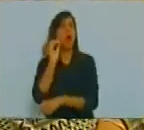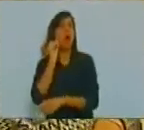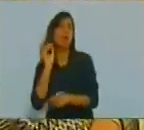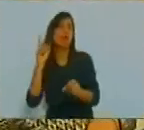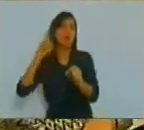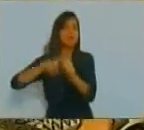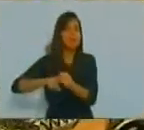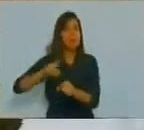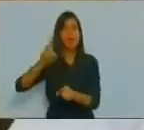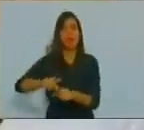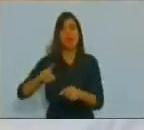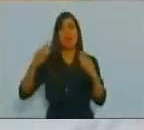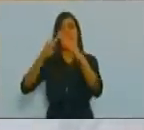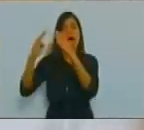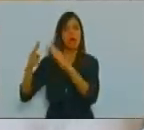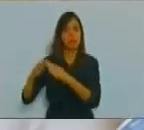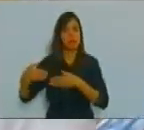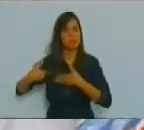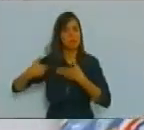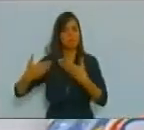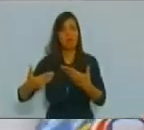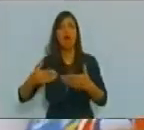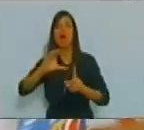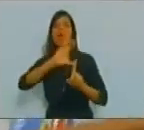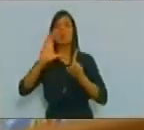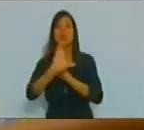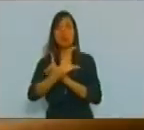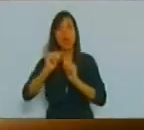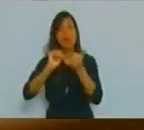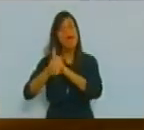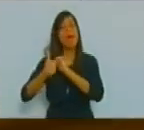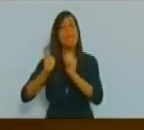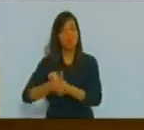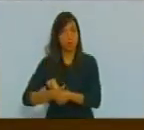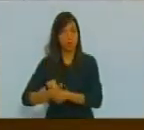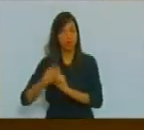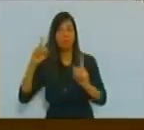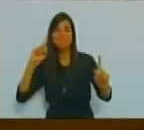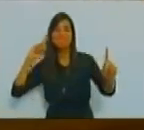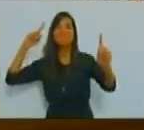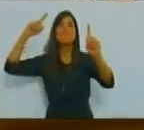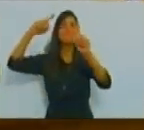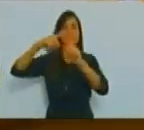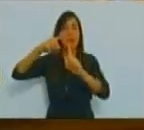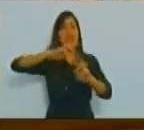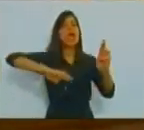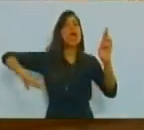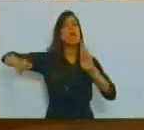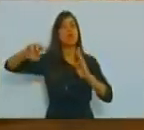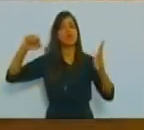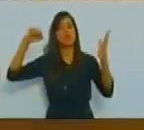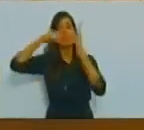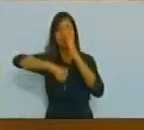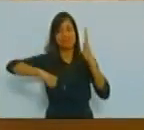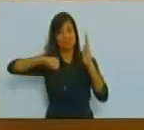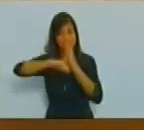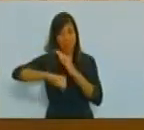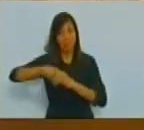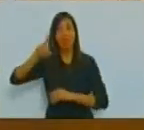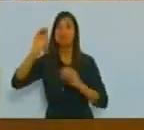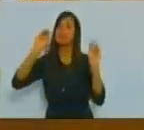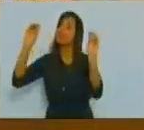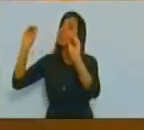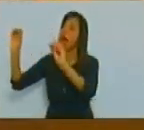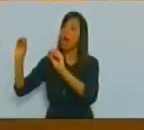vivienda para nuestra juventud cultura y deporte eso es lo que la revolución hoy le ofrece a la juventud venezolana incluso le hacemos un